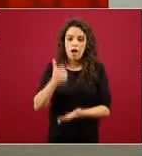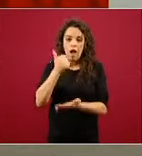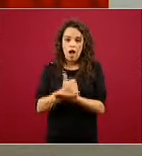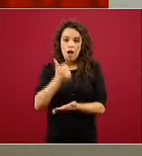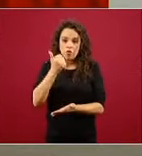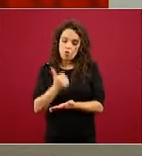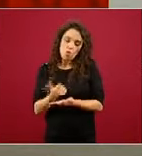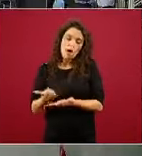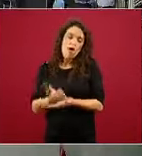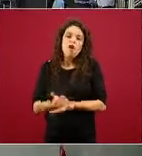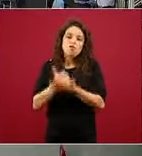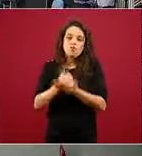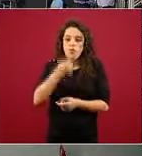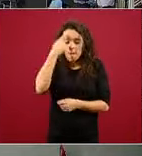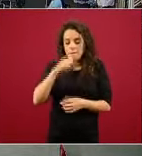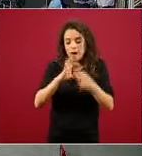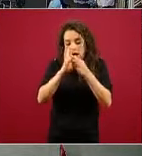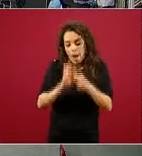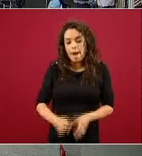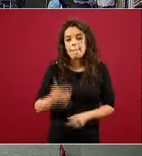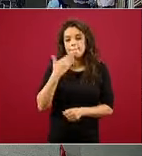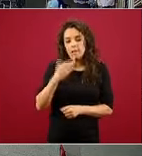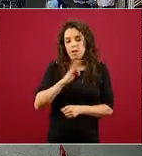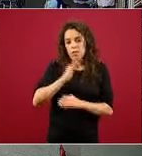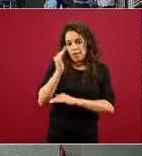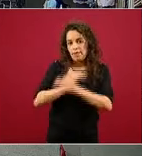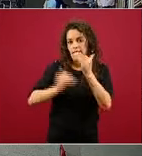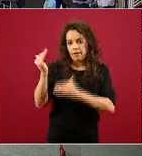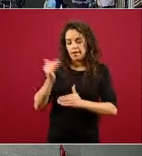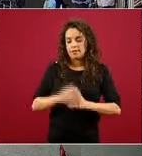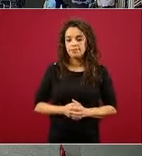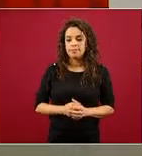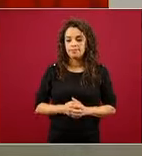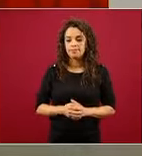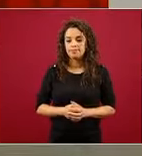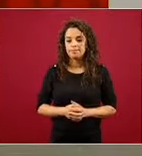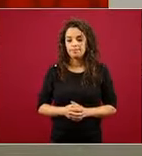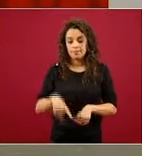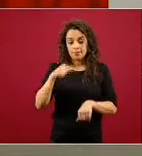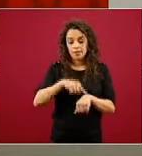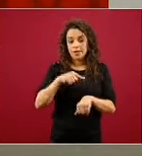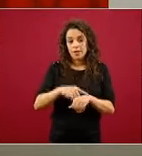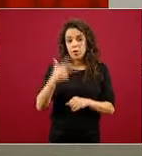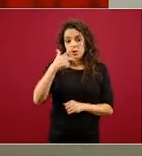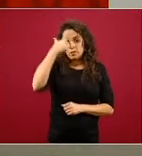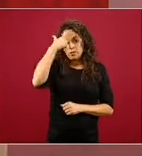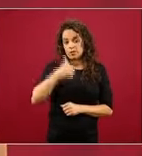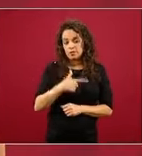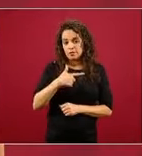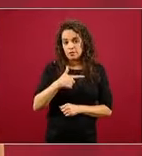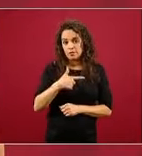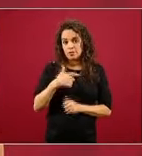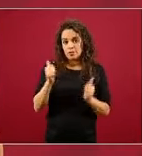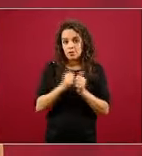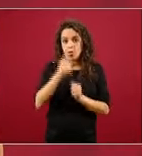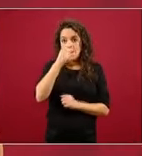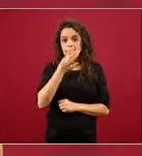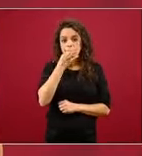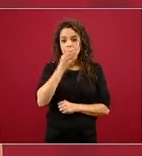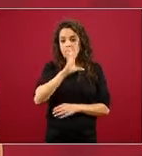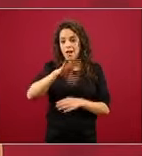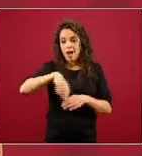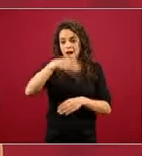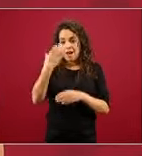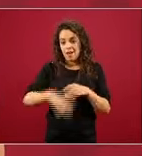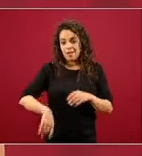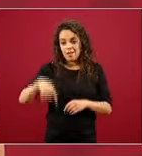¿verdad? Gracias. Bueno, son las 8 de la noche con 1 minuto. Se nos acabó el día por el